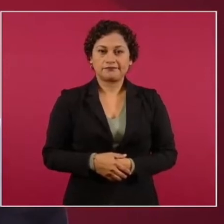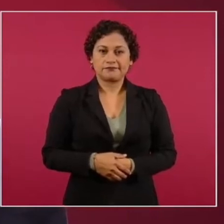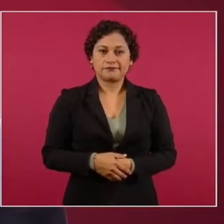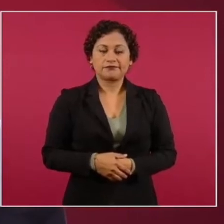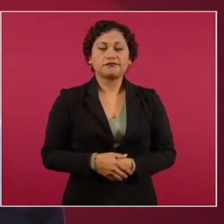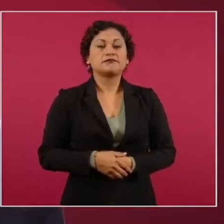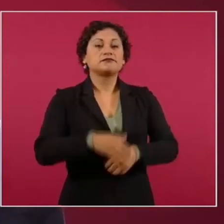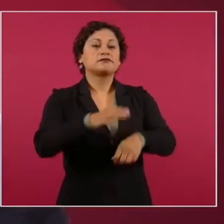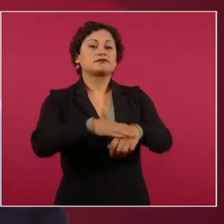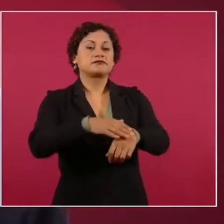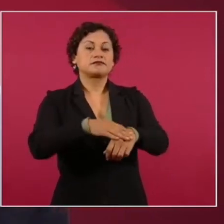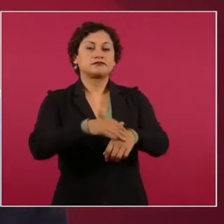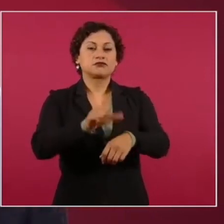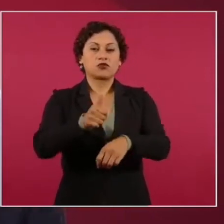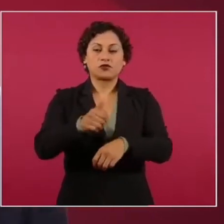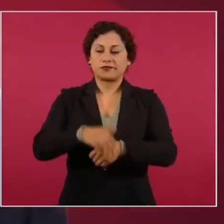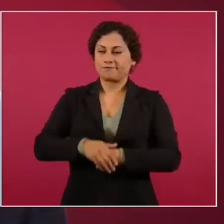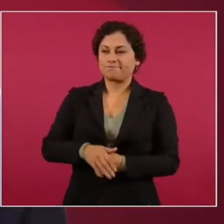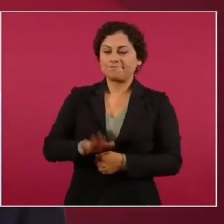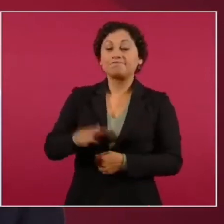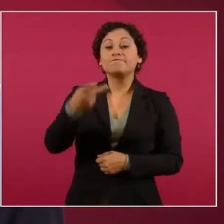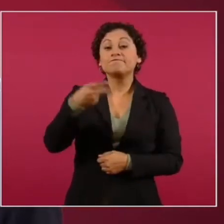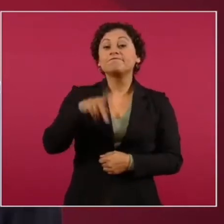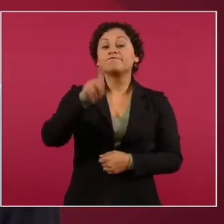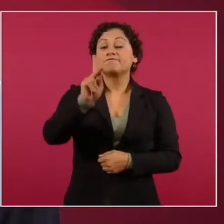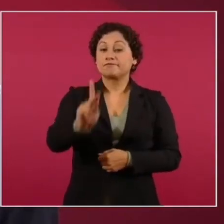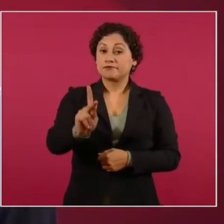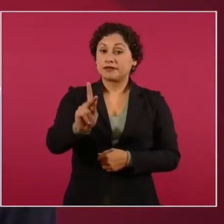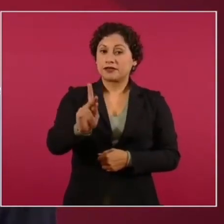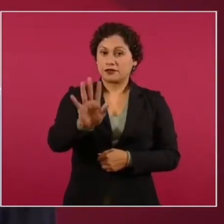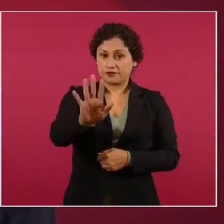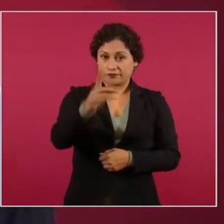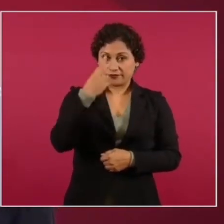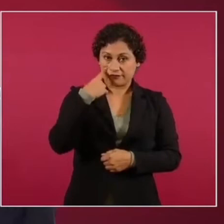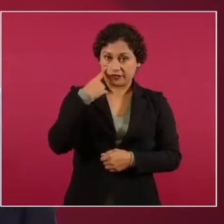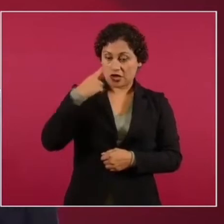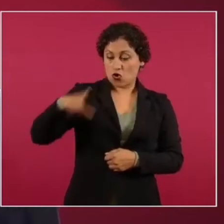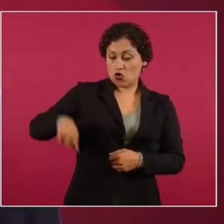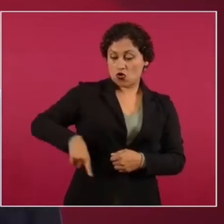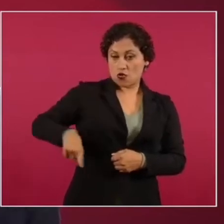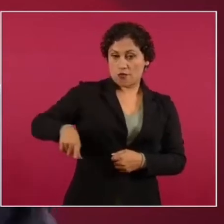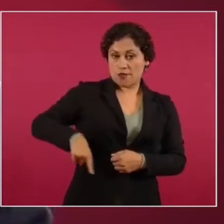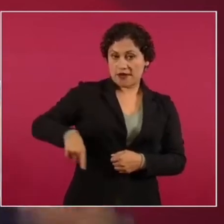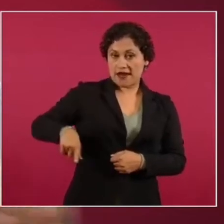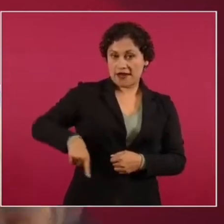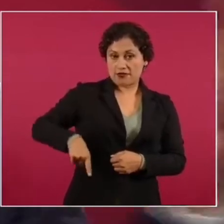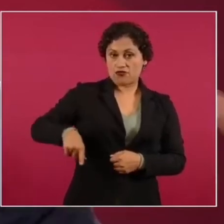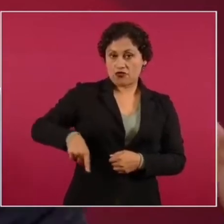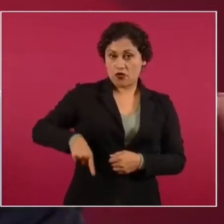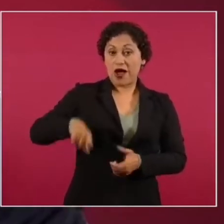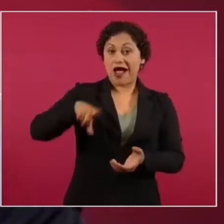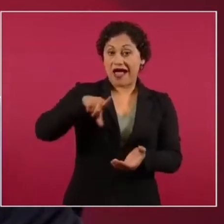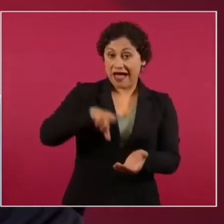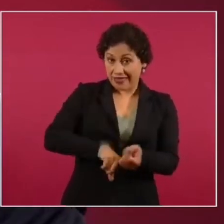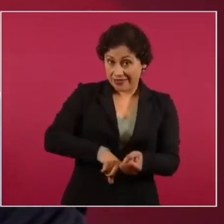En otro tema, presidente. Pero siempre en un gobierno hay posturas